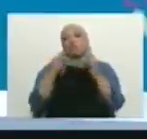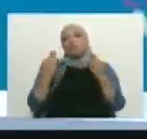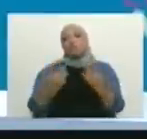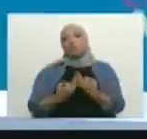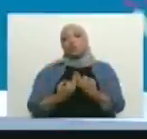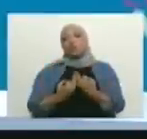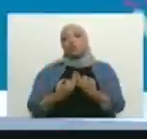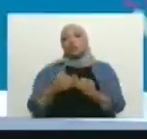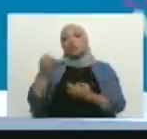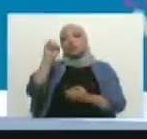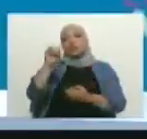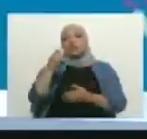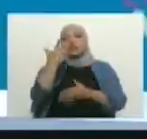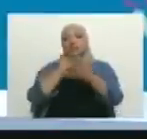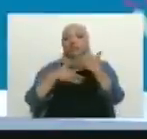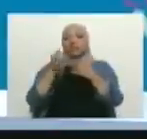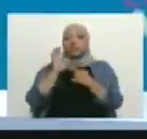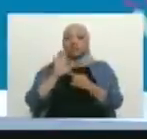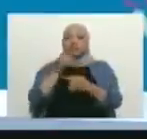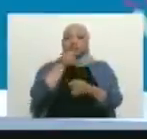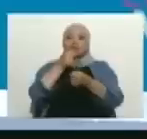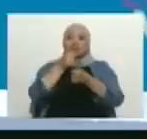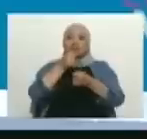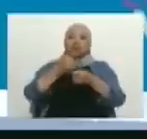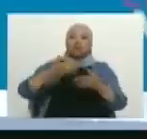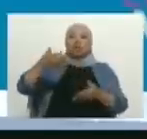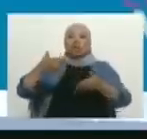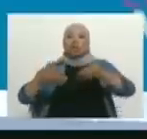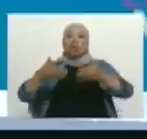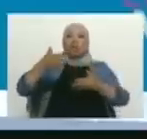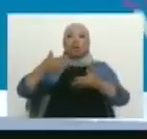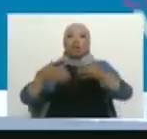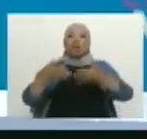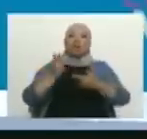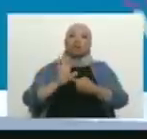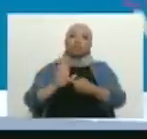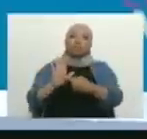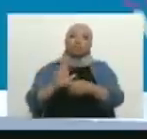de Cira, nuestra presentadora. Bueno,